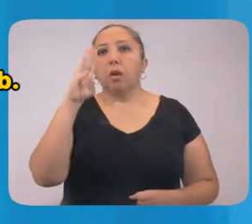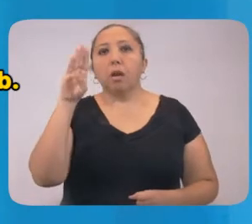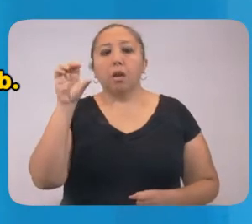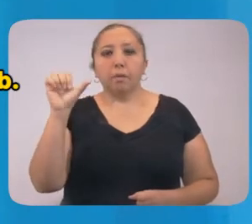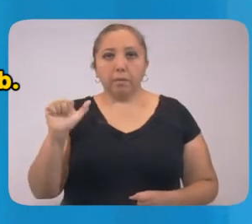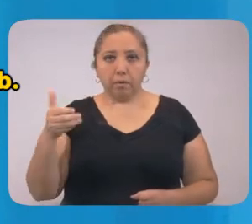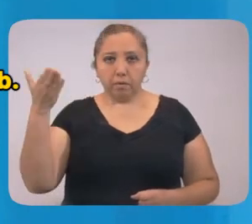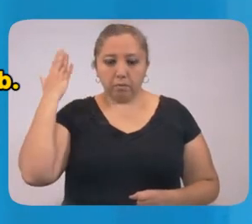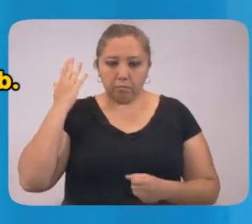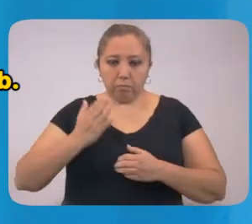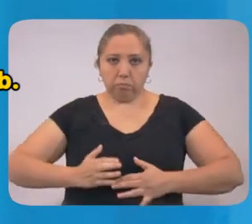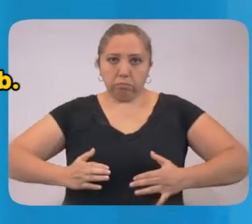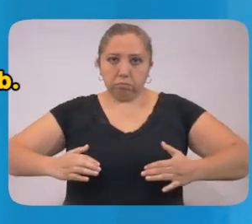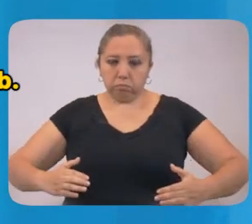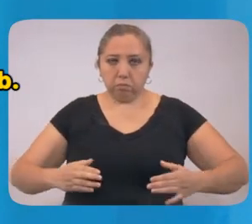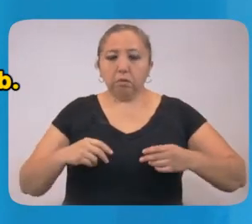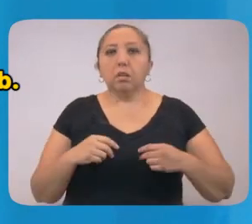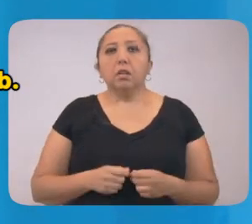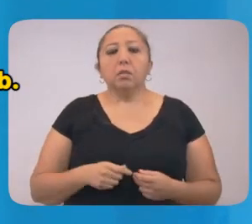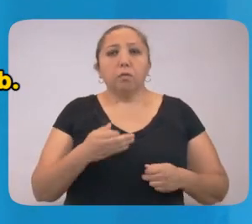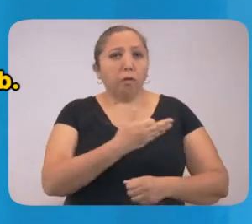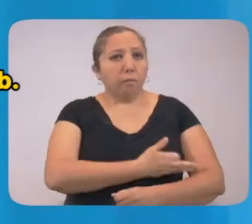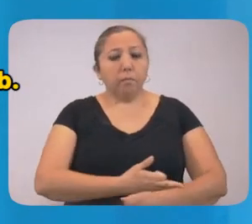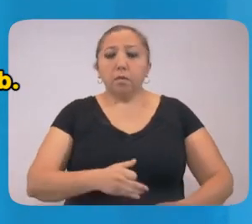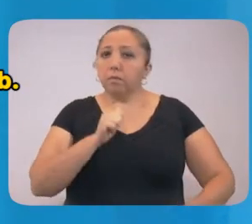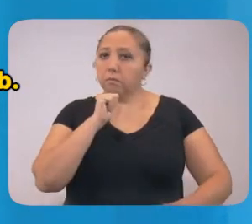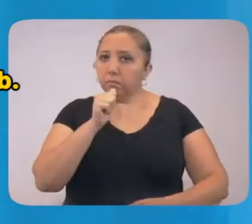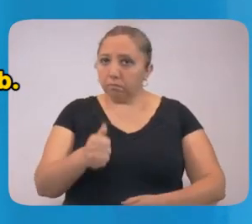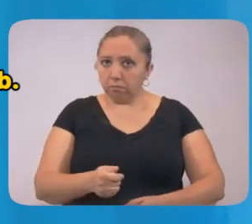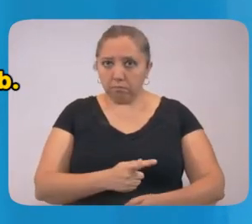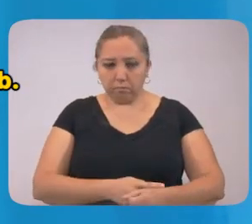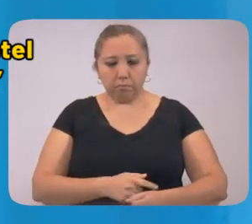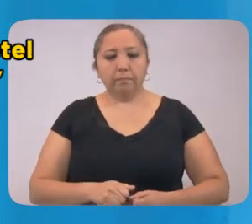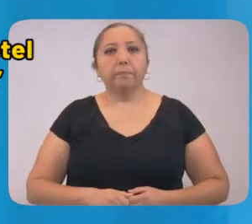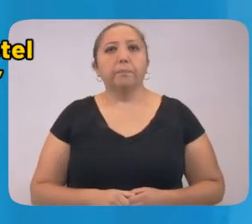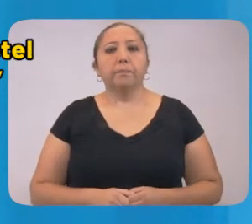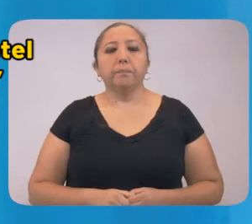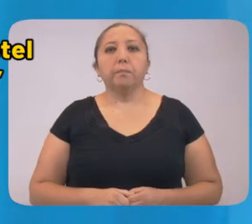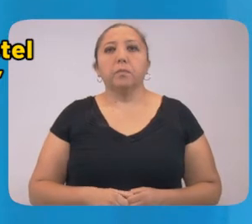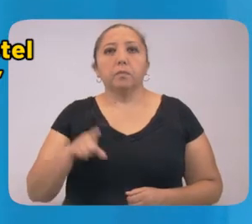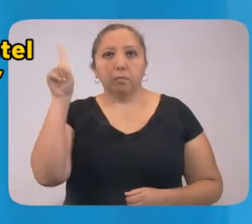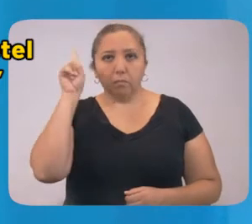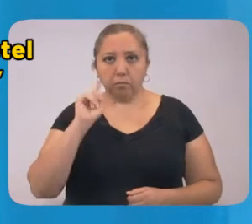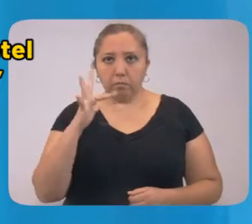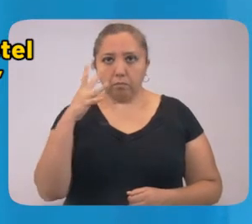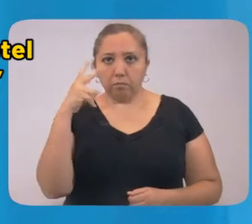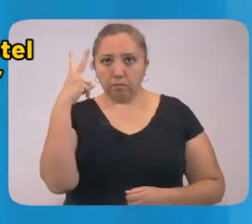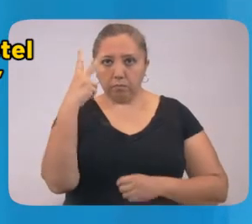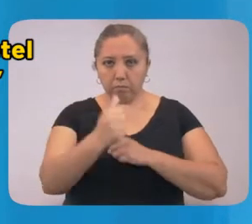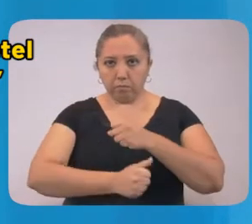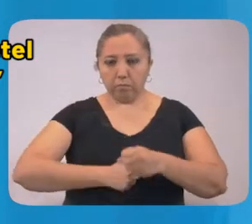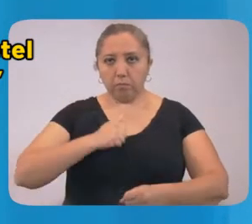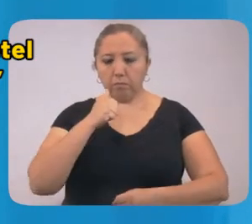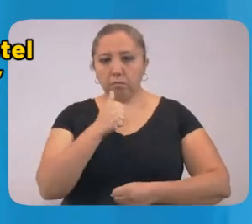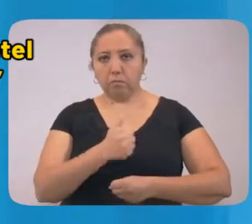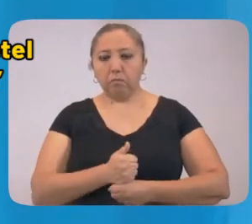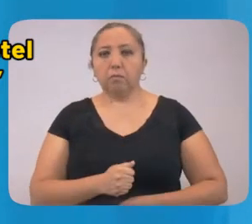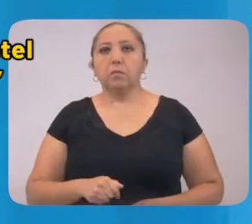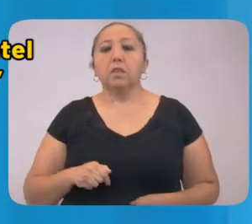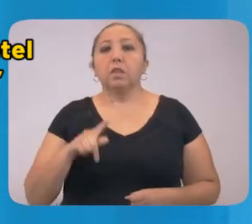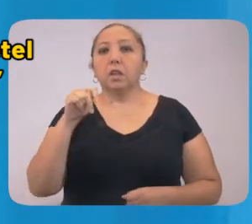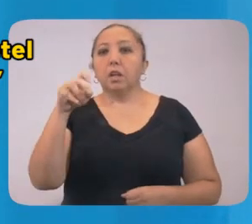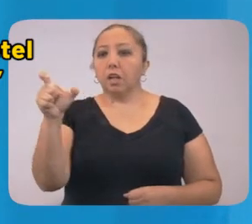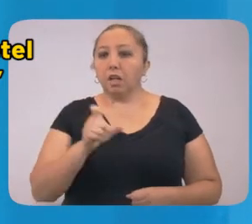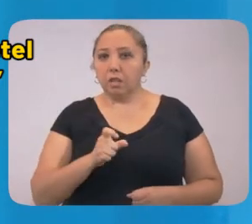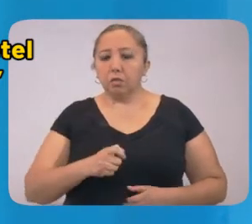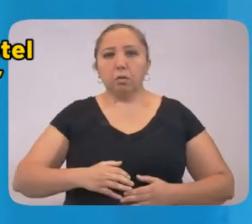antecedentes de obesidad sus contactos se reportan a sintomáticos mujer de 52 años originario y residente de